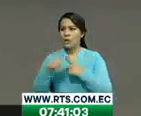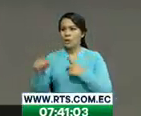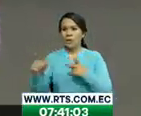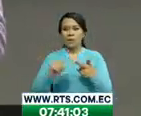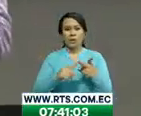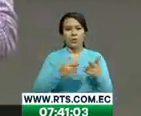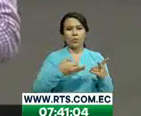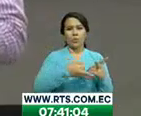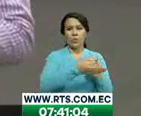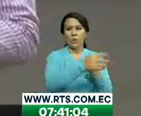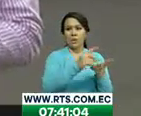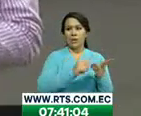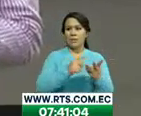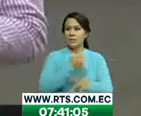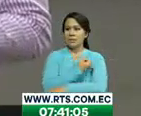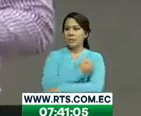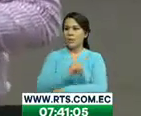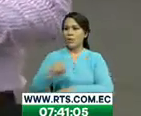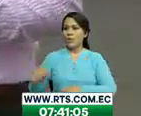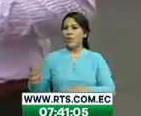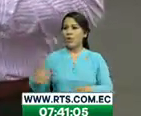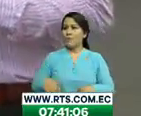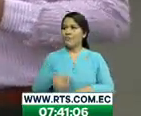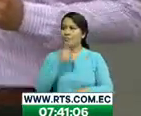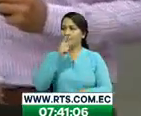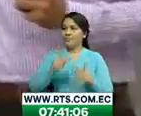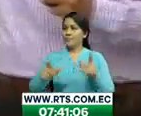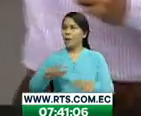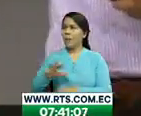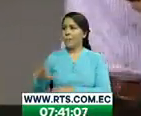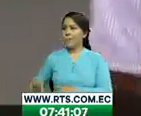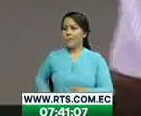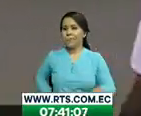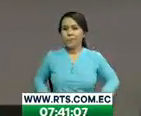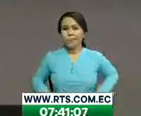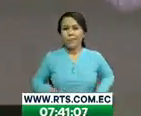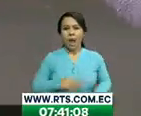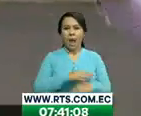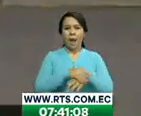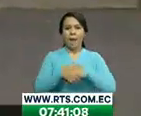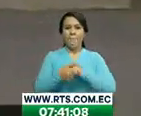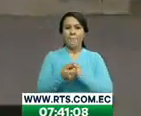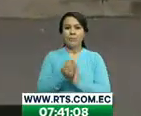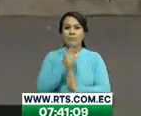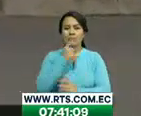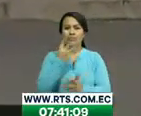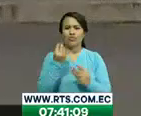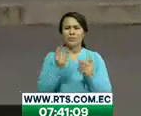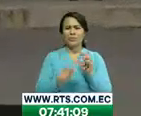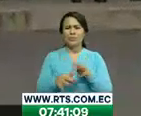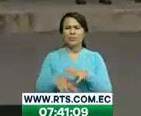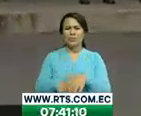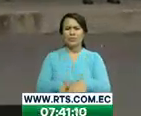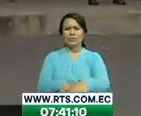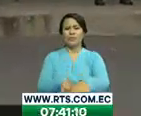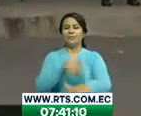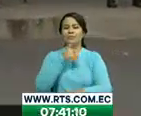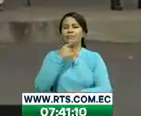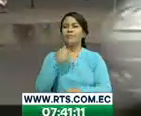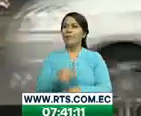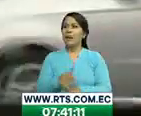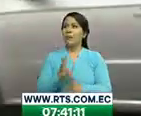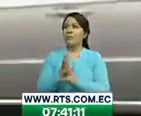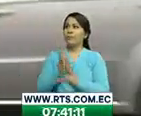Y antisociales estarían aprovechándose la aglomeración de personas que se registra en